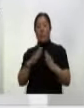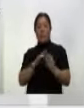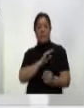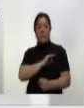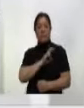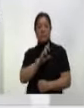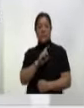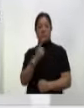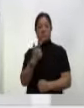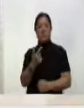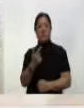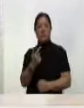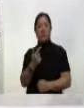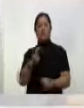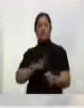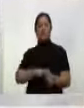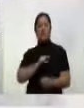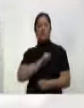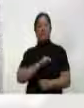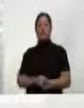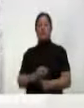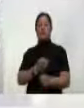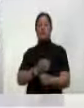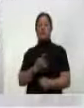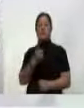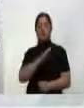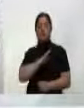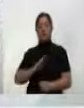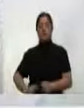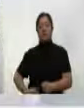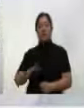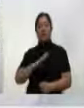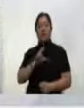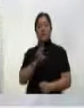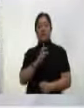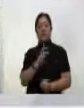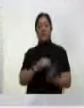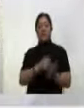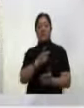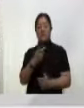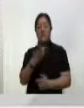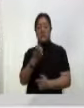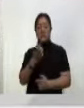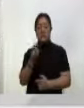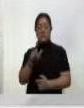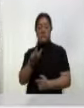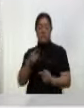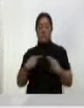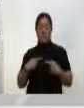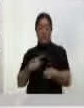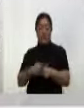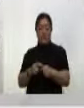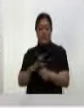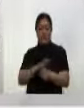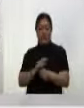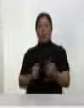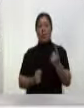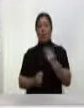y 37 en hospital privado. Hasta este momento, Tlaxcala registra 3,317 casos,